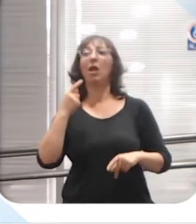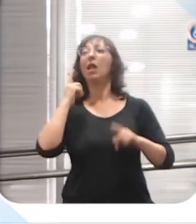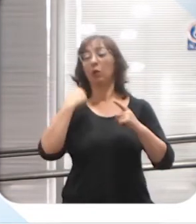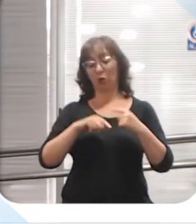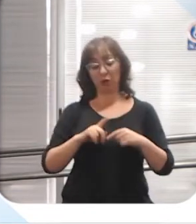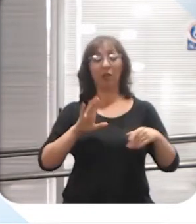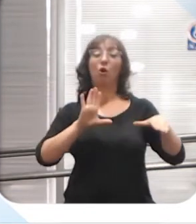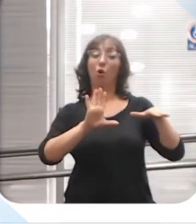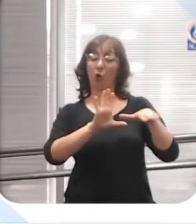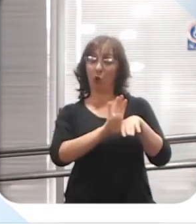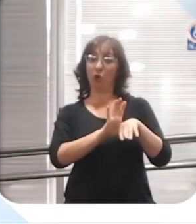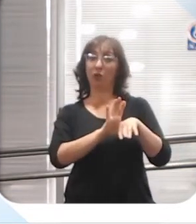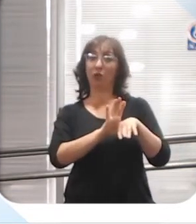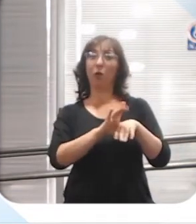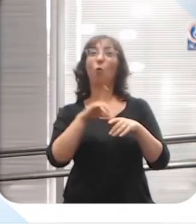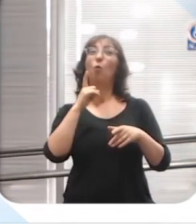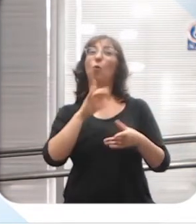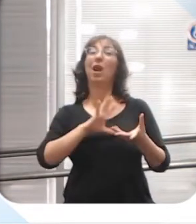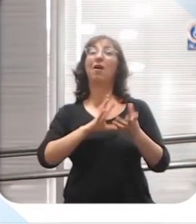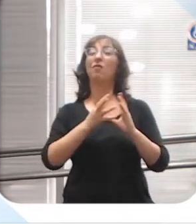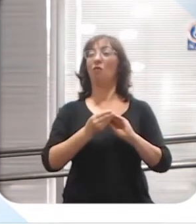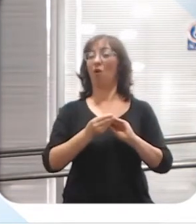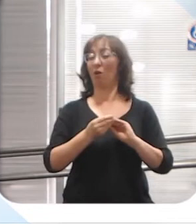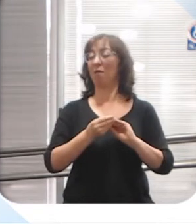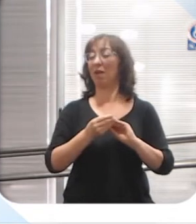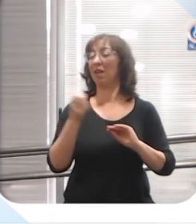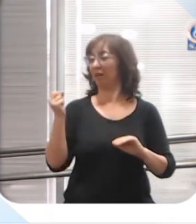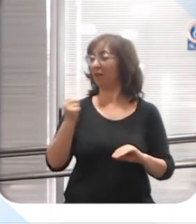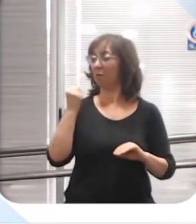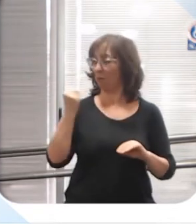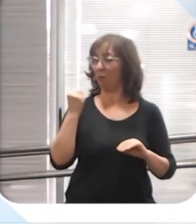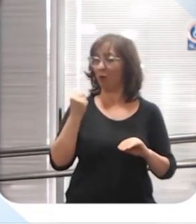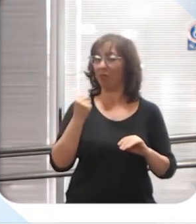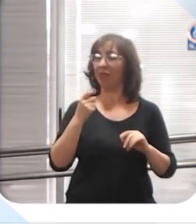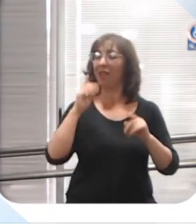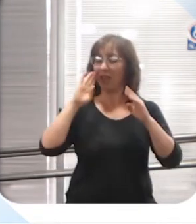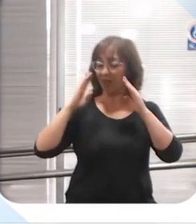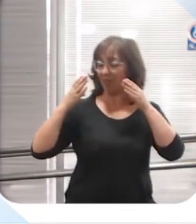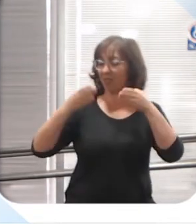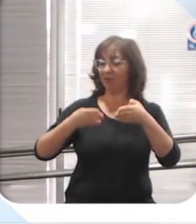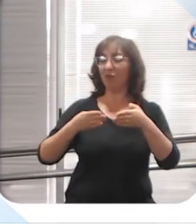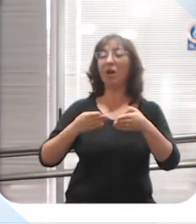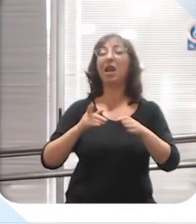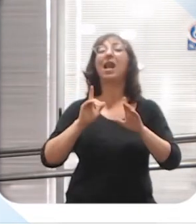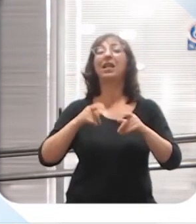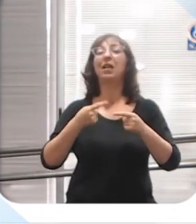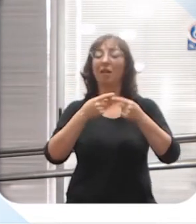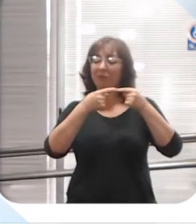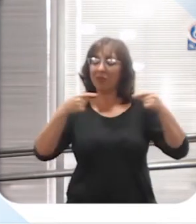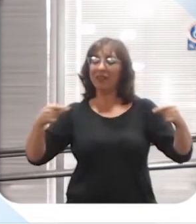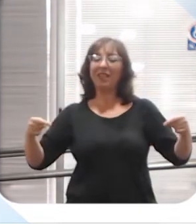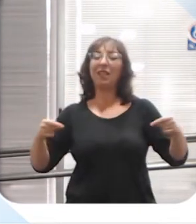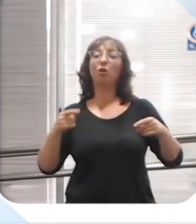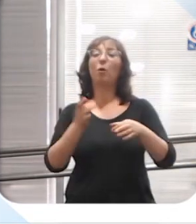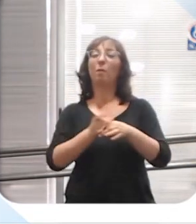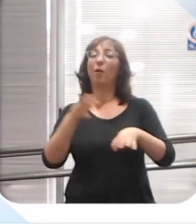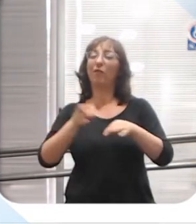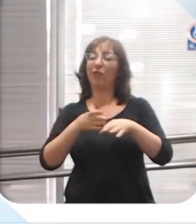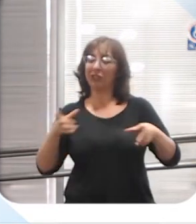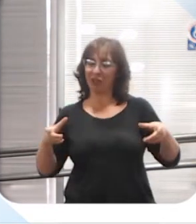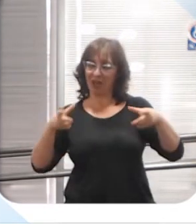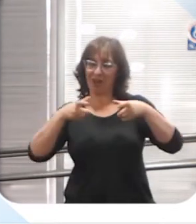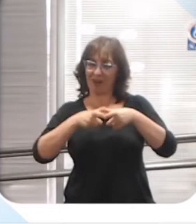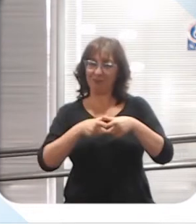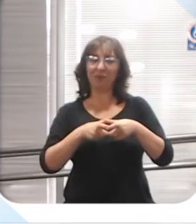coincido, una manera fundamental de llevar adelante este enfoque es en la interdisciplina. No solo porque todos